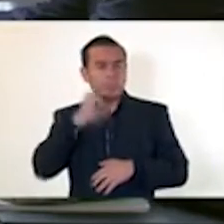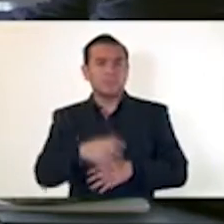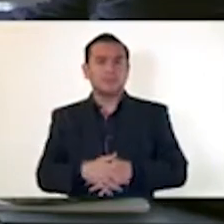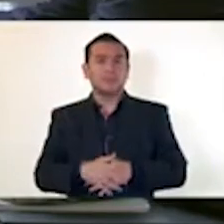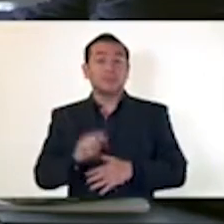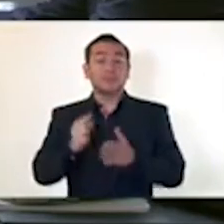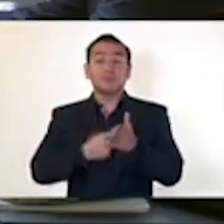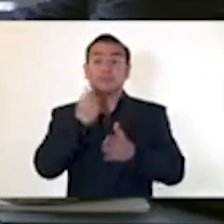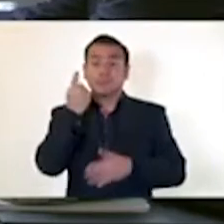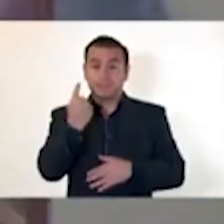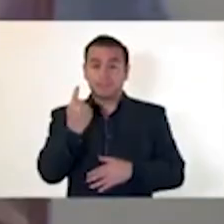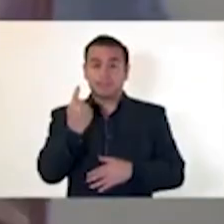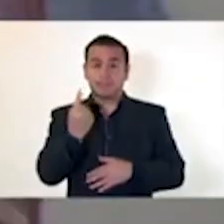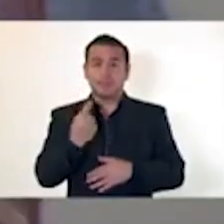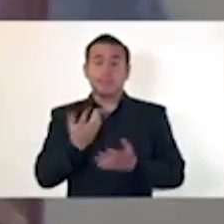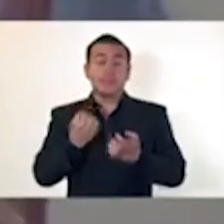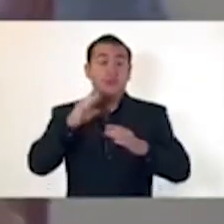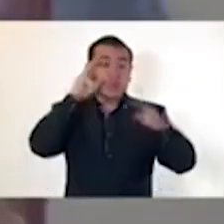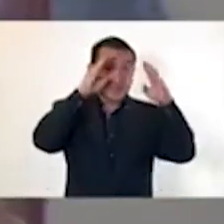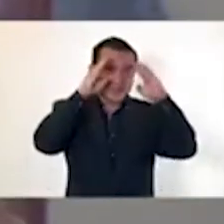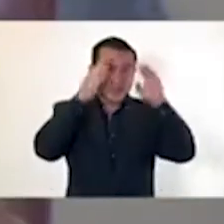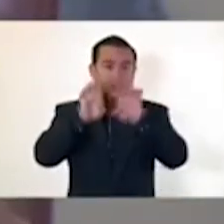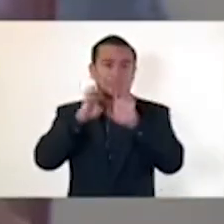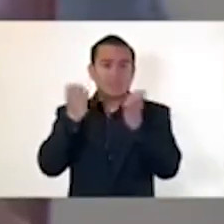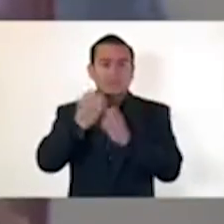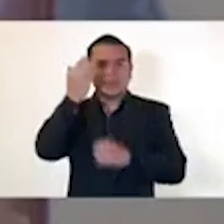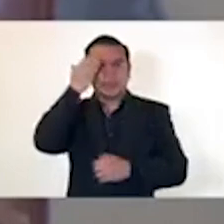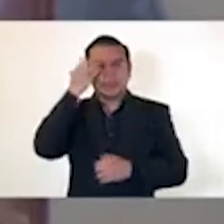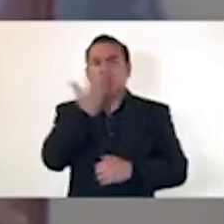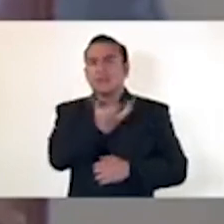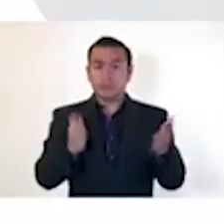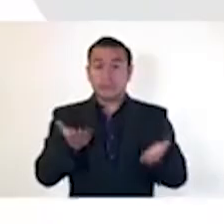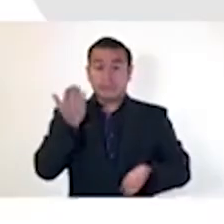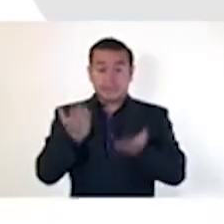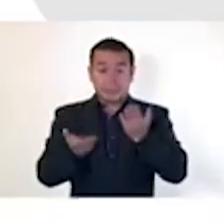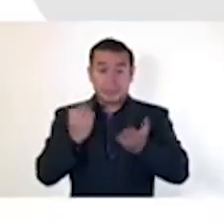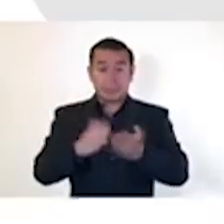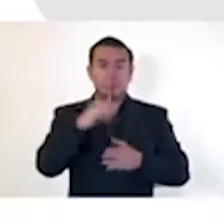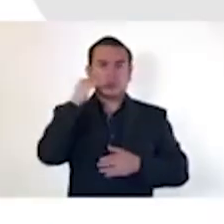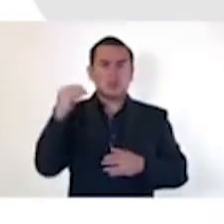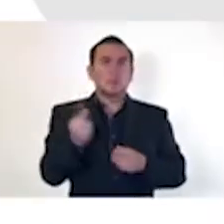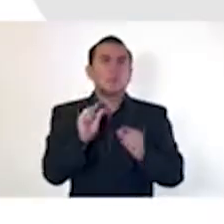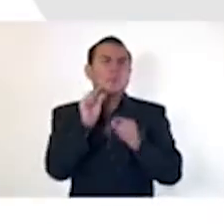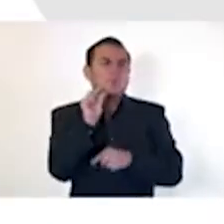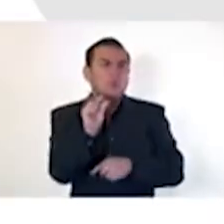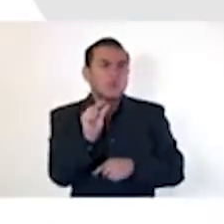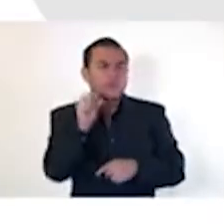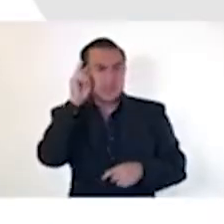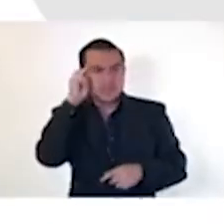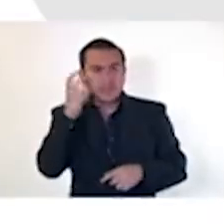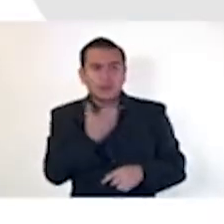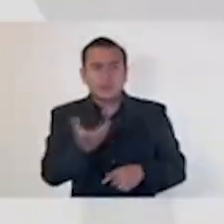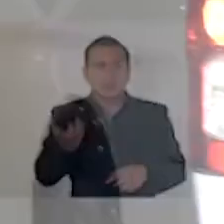en cadena nacional el presidente de el salvador nativo que le anunció la extensión de la cuarentena domiciliar obligatoria